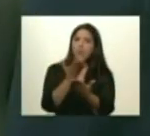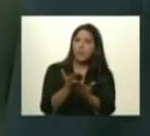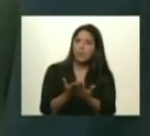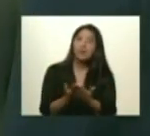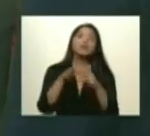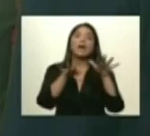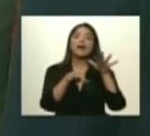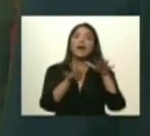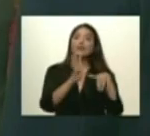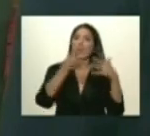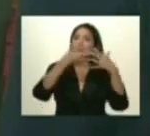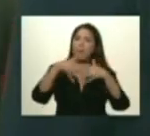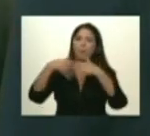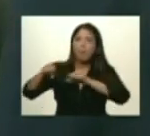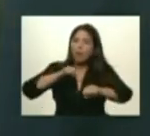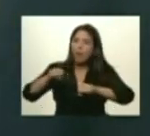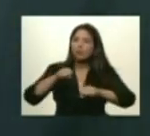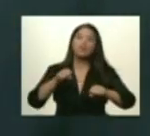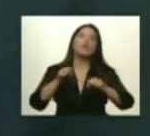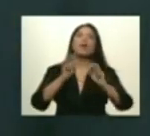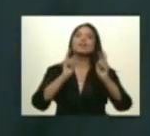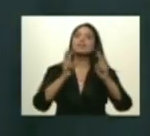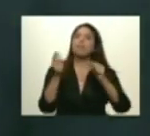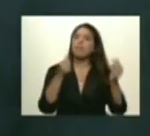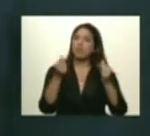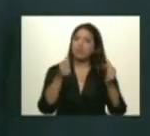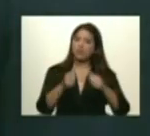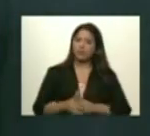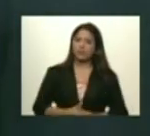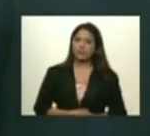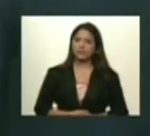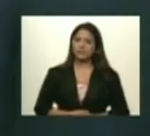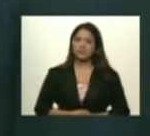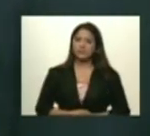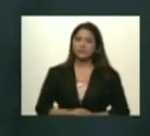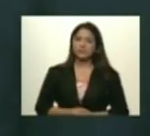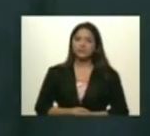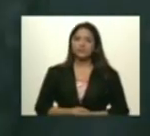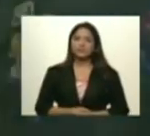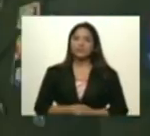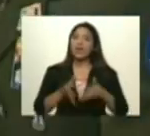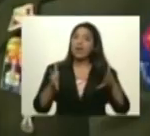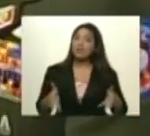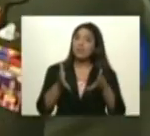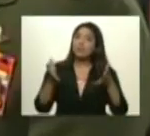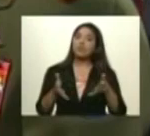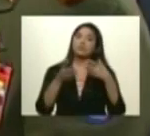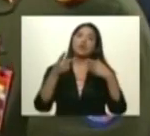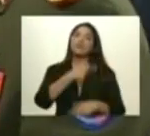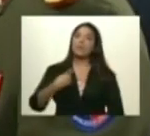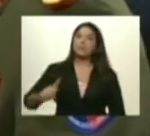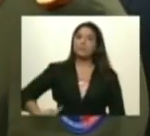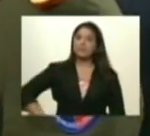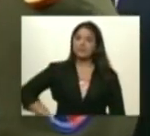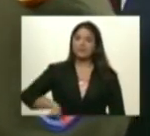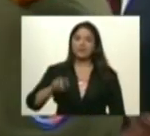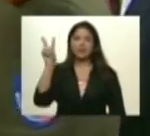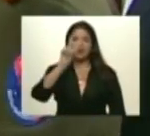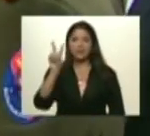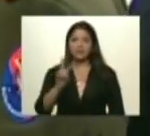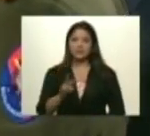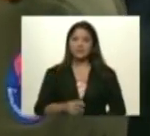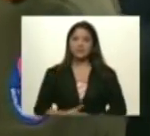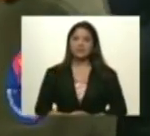14 motores en materia económica que ha venido impulsando el presidente de la República.